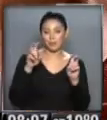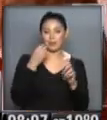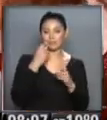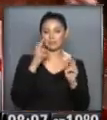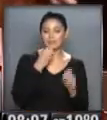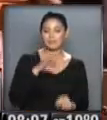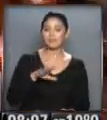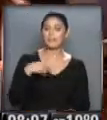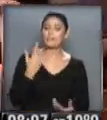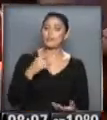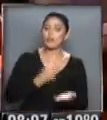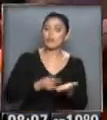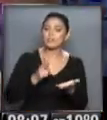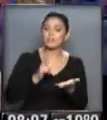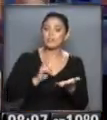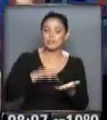reestrenarla como...